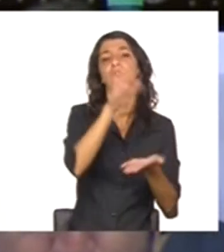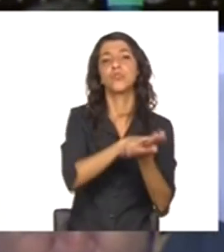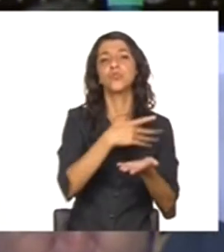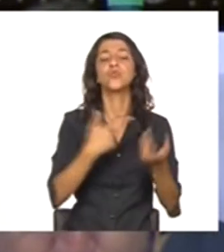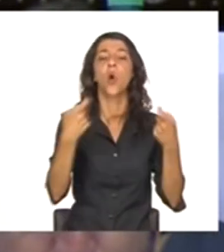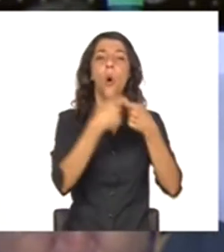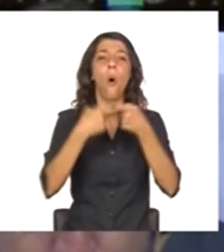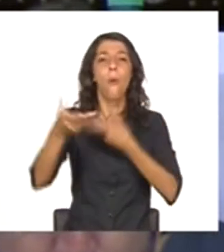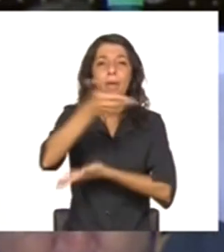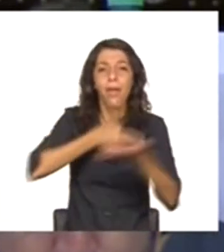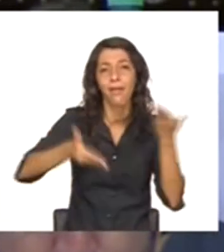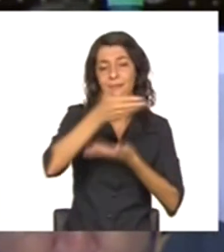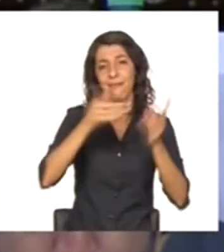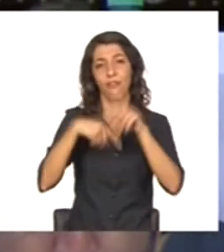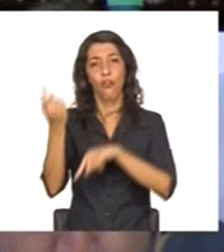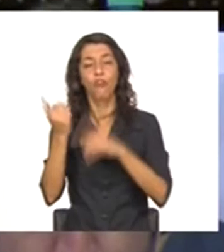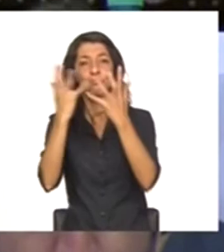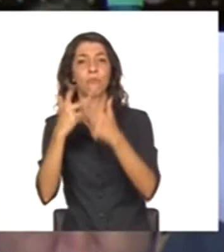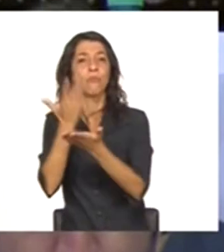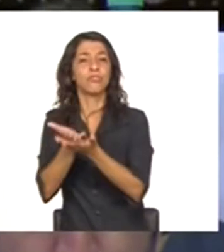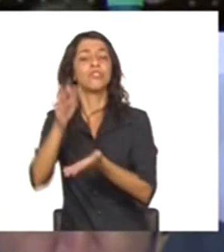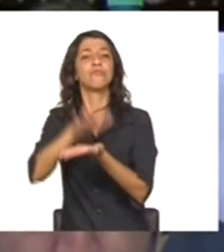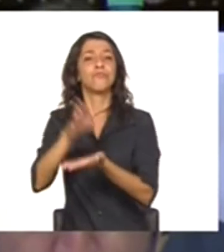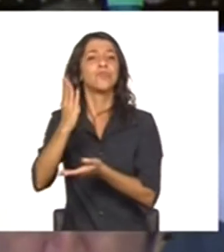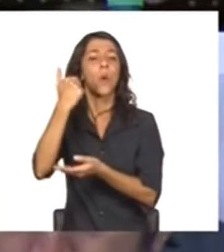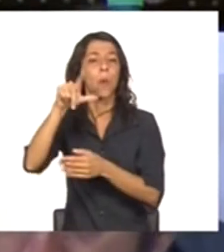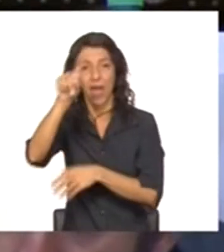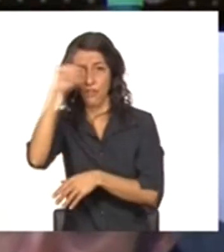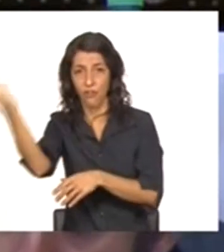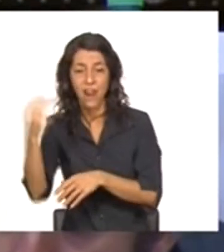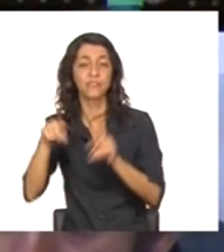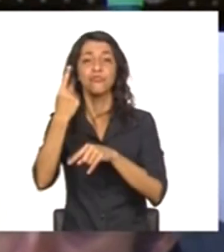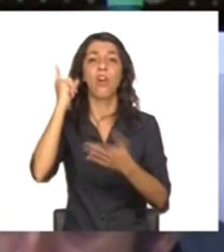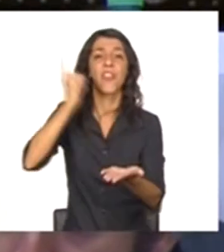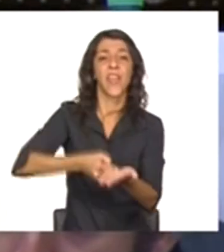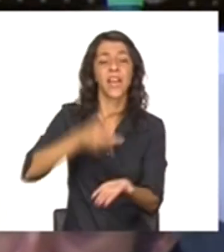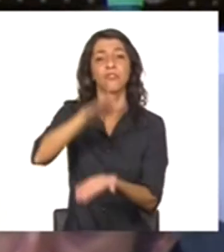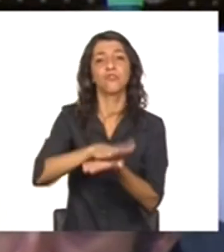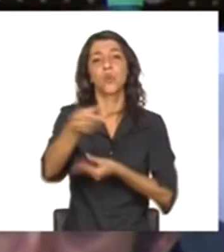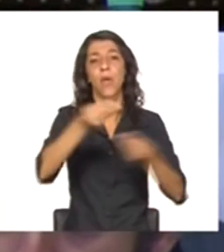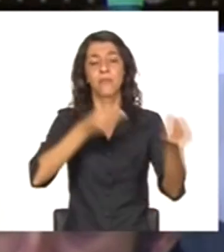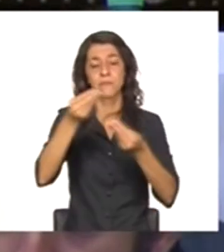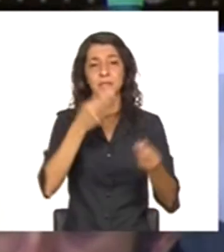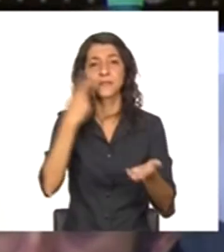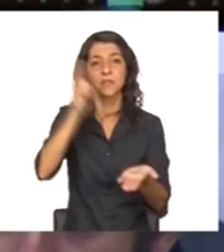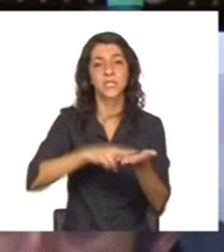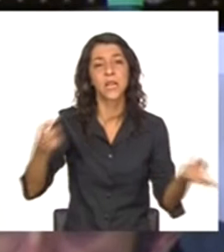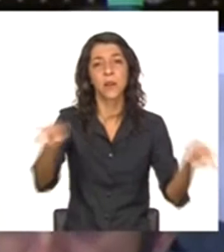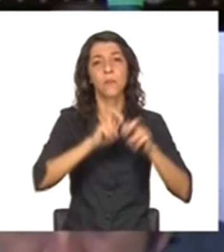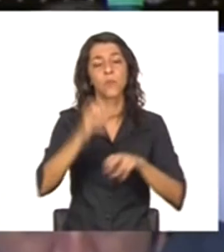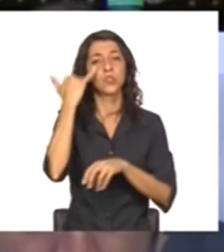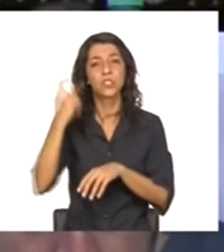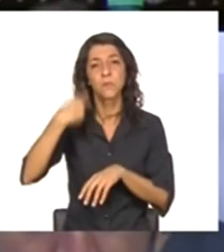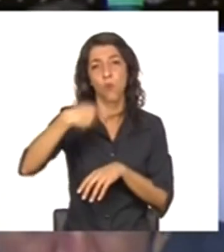coparticipación, enviar al Congreso un proyecto de reforma del Banco Nación, emitir un decreto para mejorar la administración impositiva y suspender las moratorias, comenzar